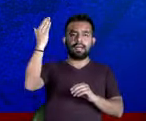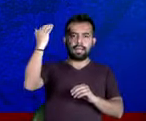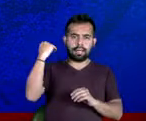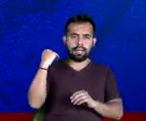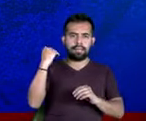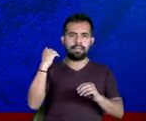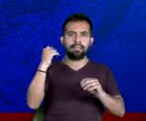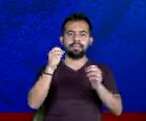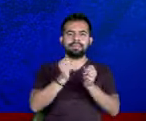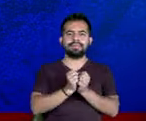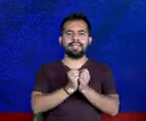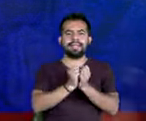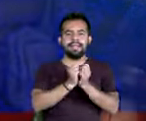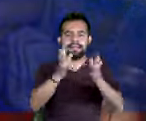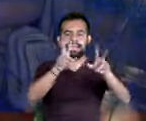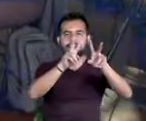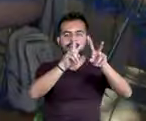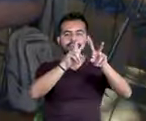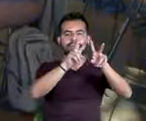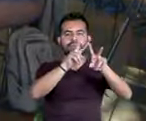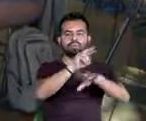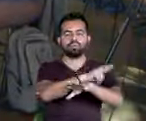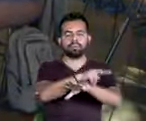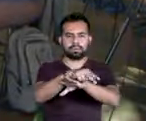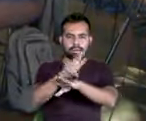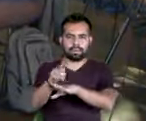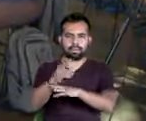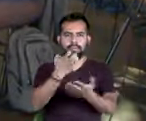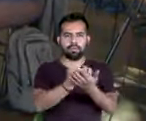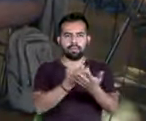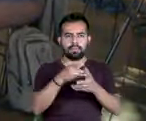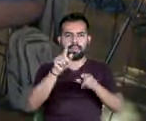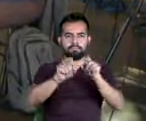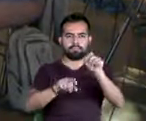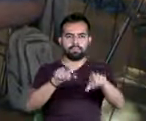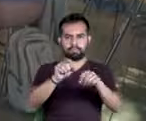de la Superintendencia de Economía Popular y Solidaria. Bienvenido, Cristian.